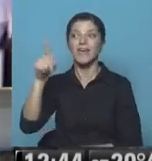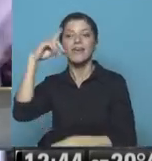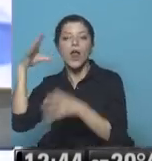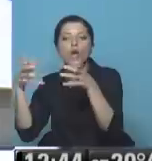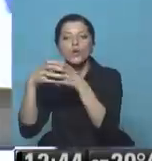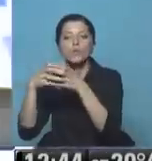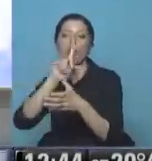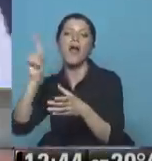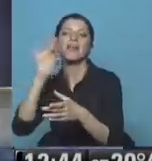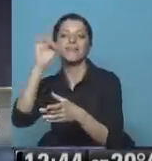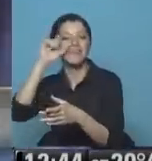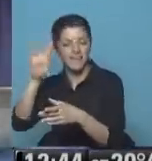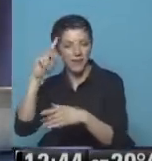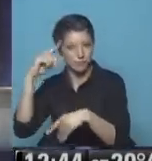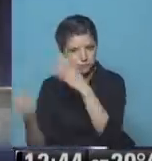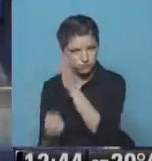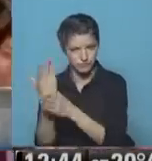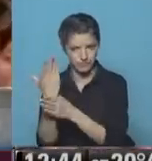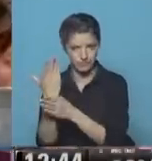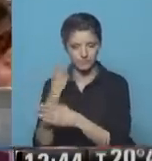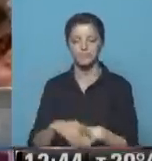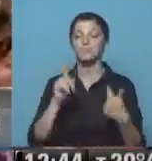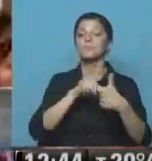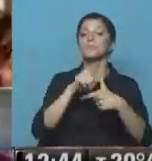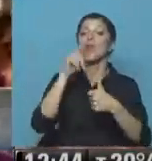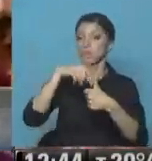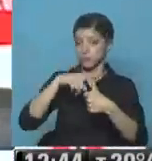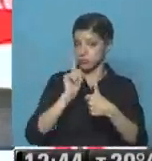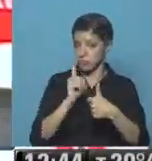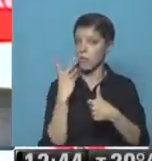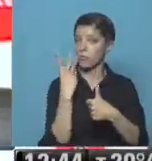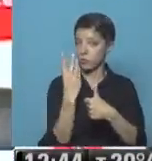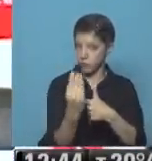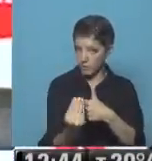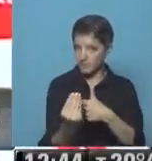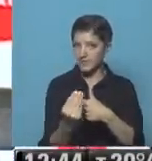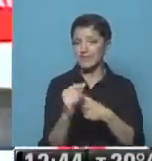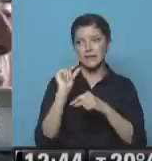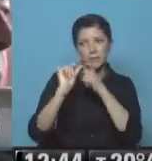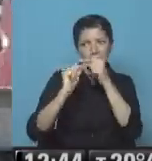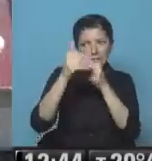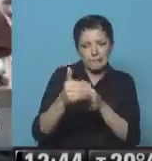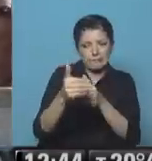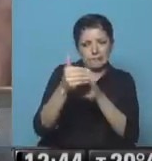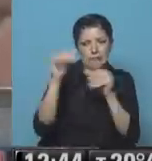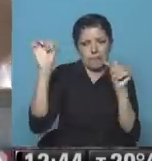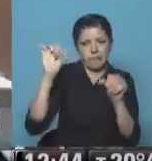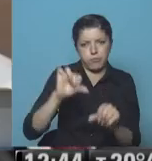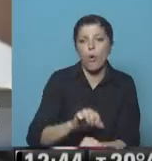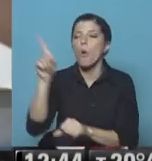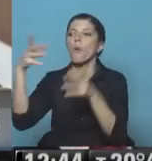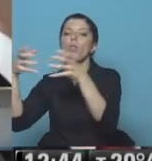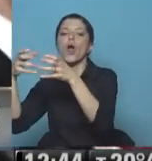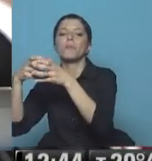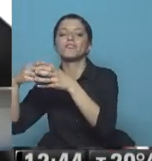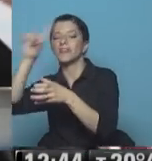Libertad Democrática Renovada. Su candidatura viene en franco retroceso desde que la Fiscalía y la Comisión Internacional